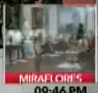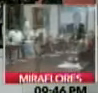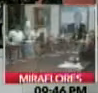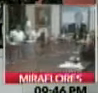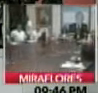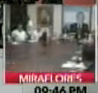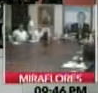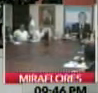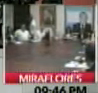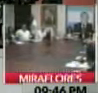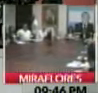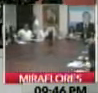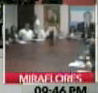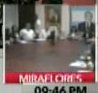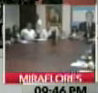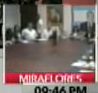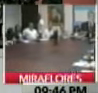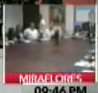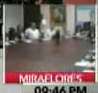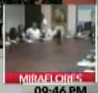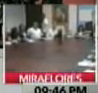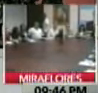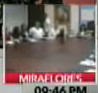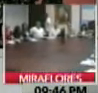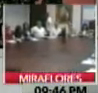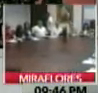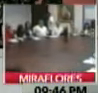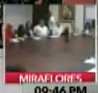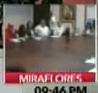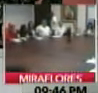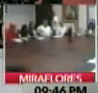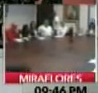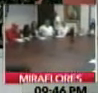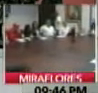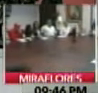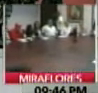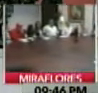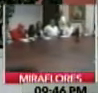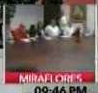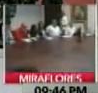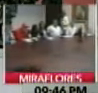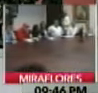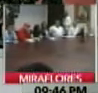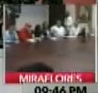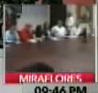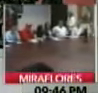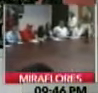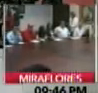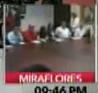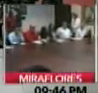más, y parieron la ley esta de amnesia criminal, y no lo sabían ni siquiera la gente de la